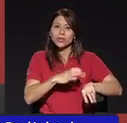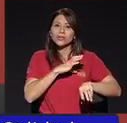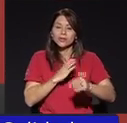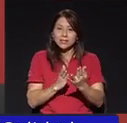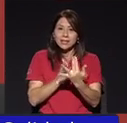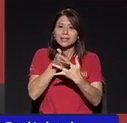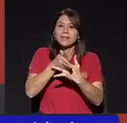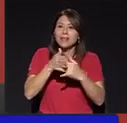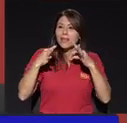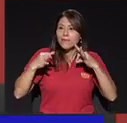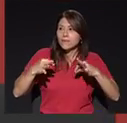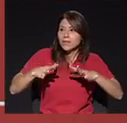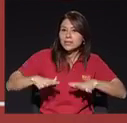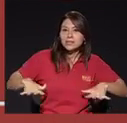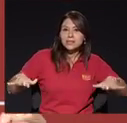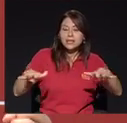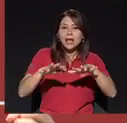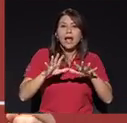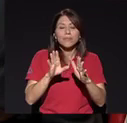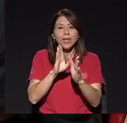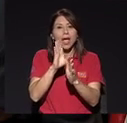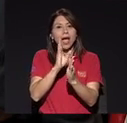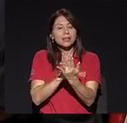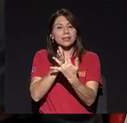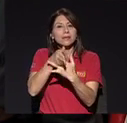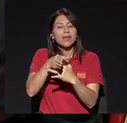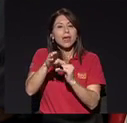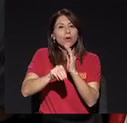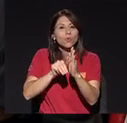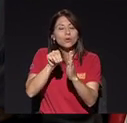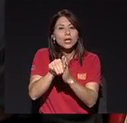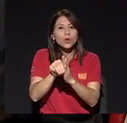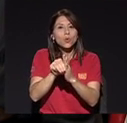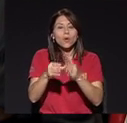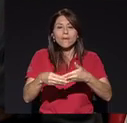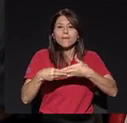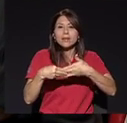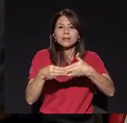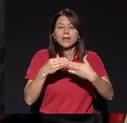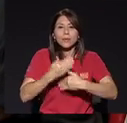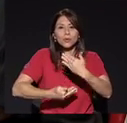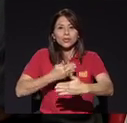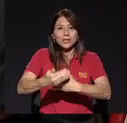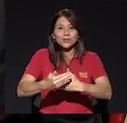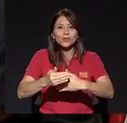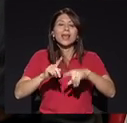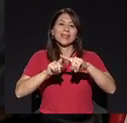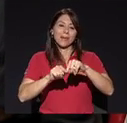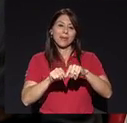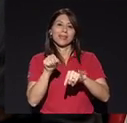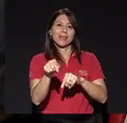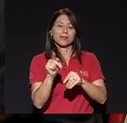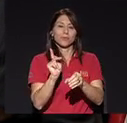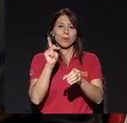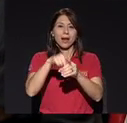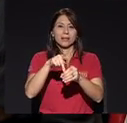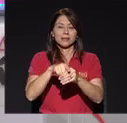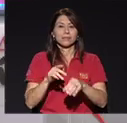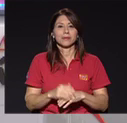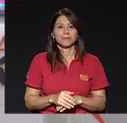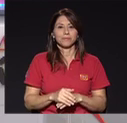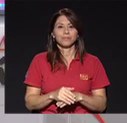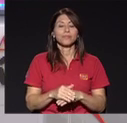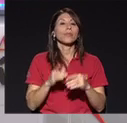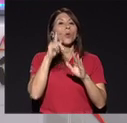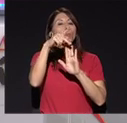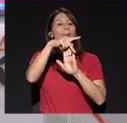accesibilidad física, de accesibilidad al currículum, de la flexibilidad de los procesos, va a depender la participación. Y un